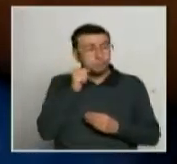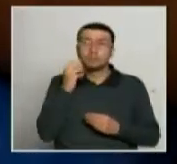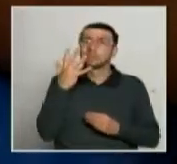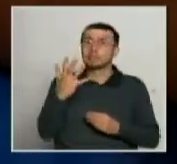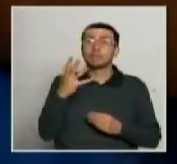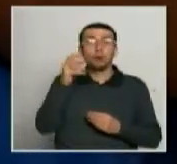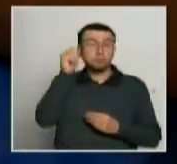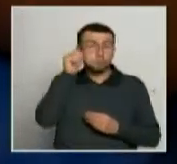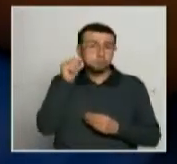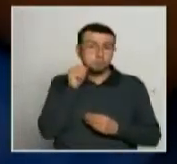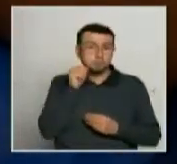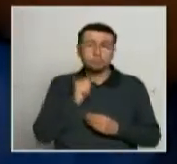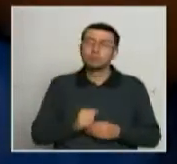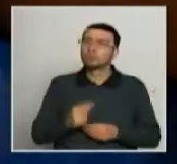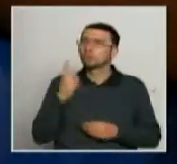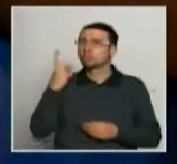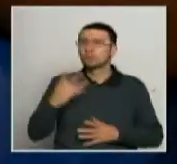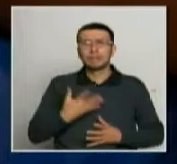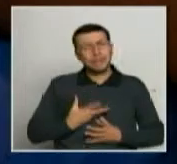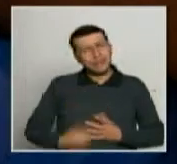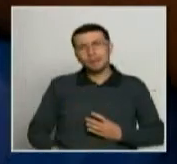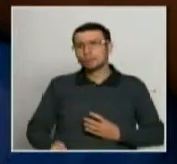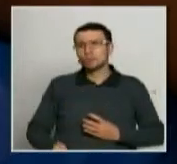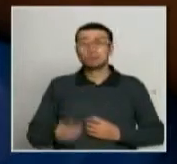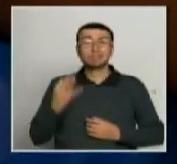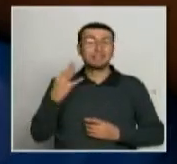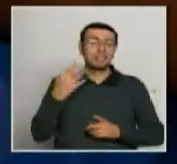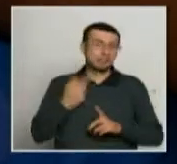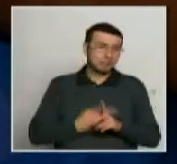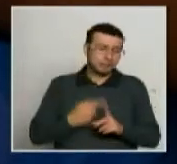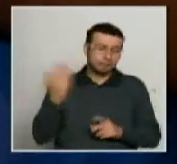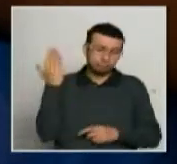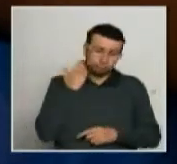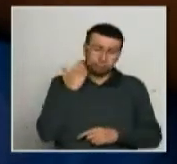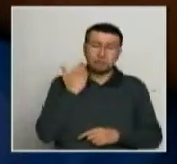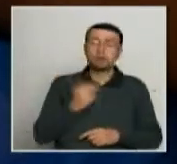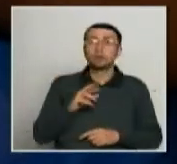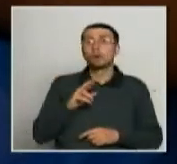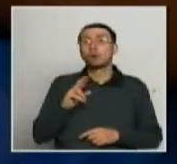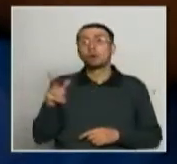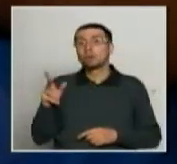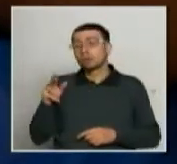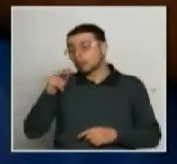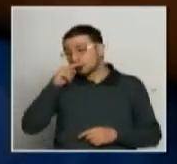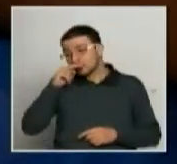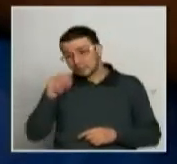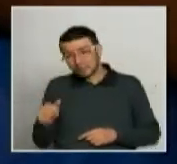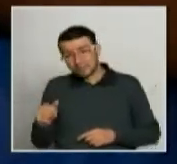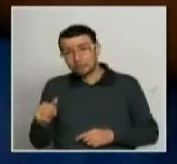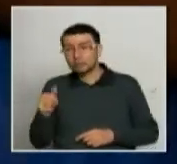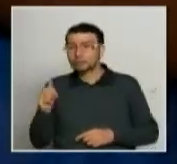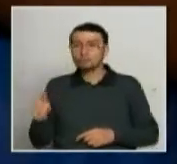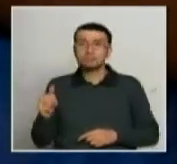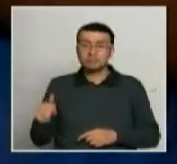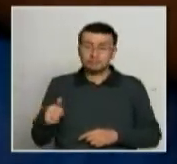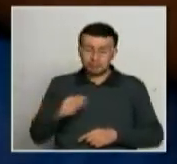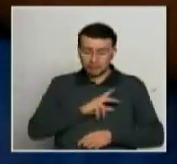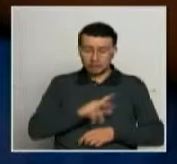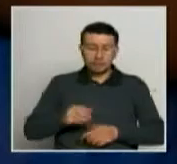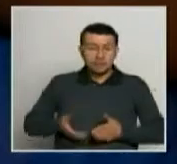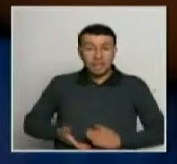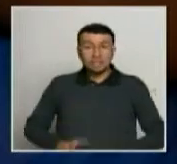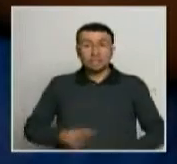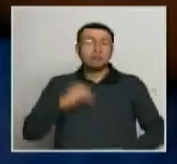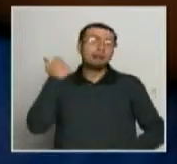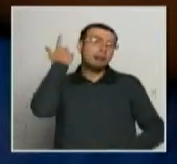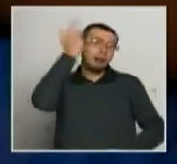tuve. 5 embarazos. Tuve un aborto de 3 meses de embarazo y una niña que se ahorcó con el cordón de